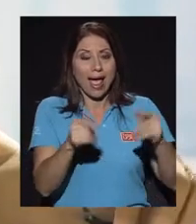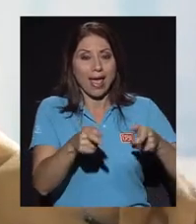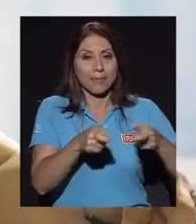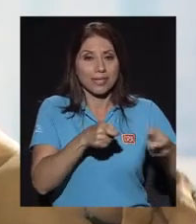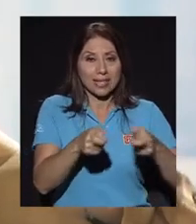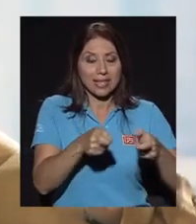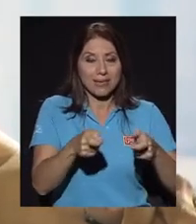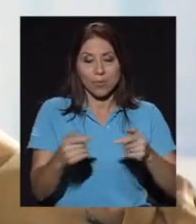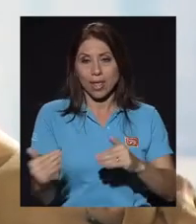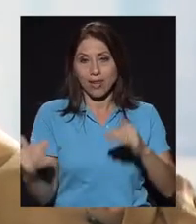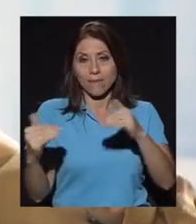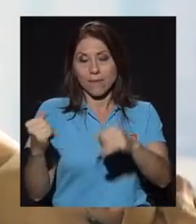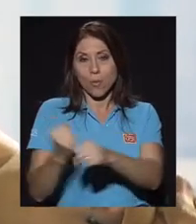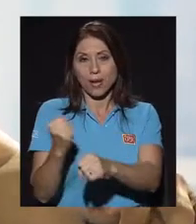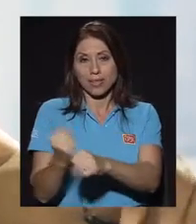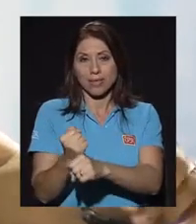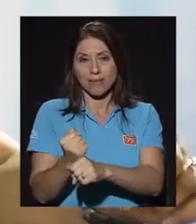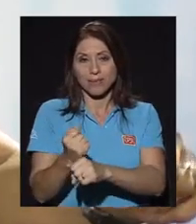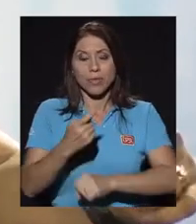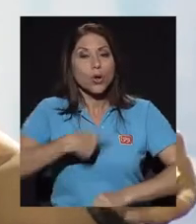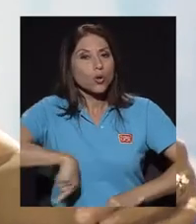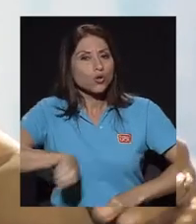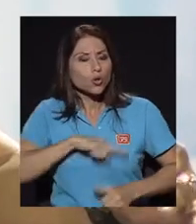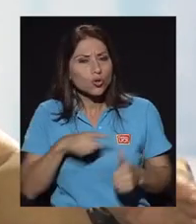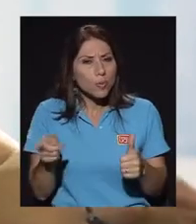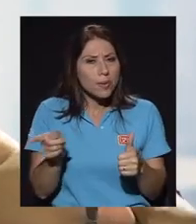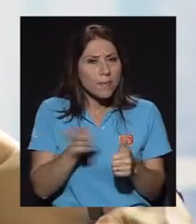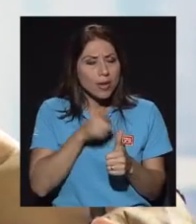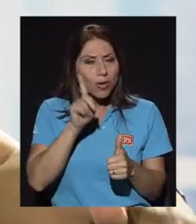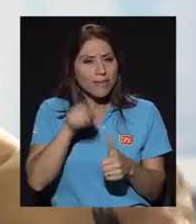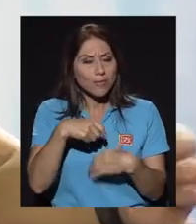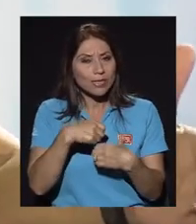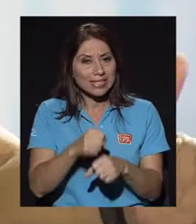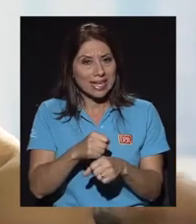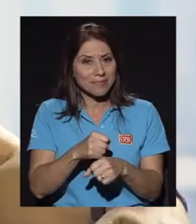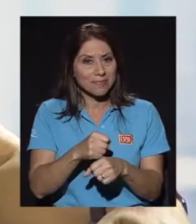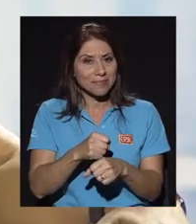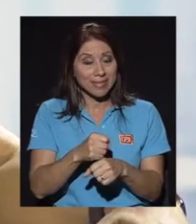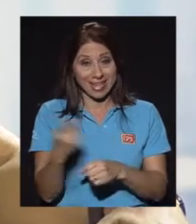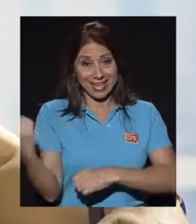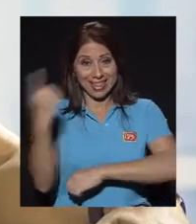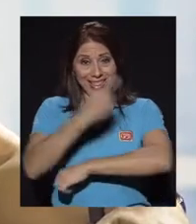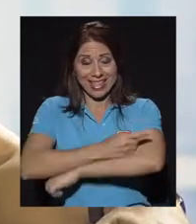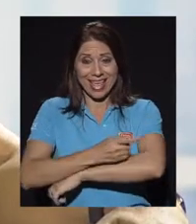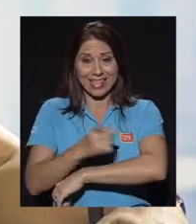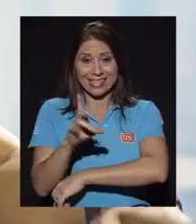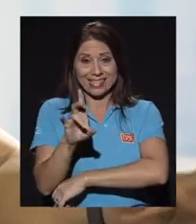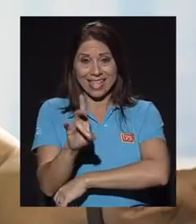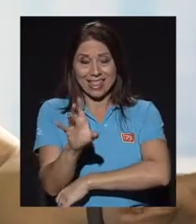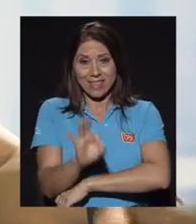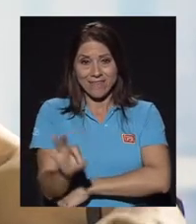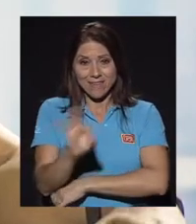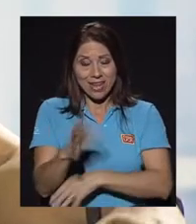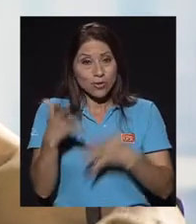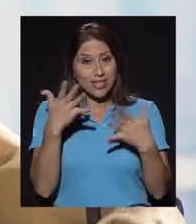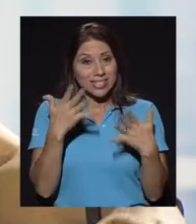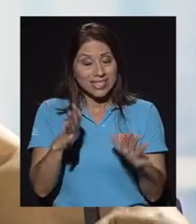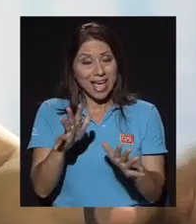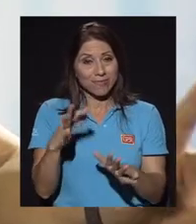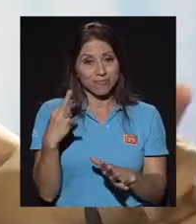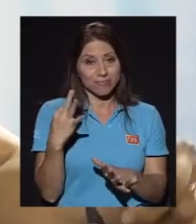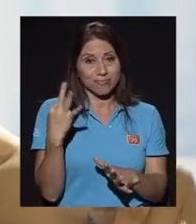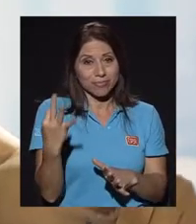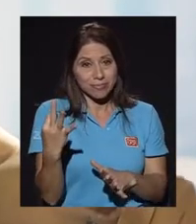administrativa como operativa. Nosotros lo primero que tenemos que hacer cuando lleguemos el 7 de febrero, quedamos electos,